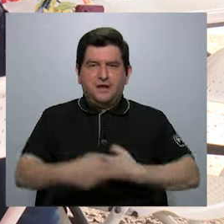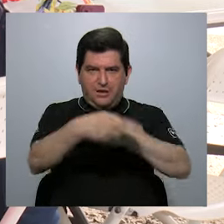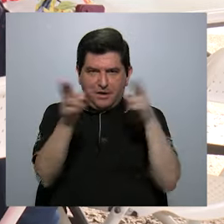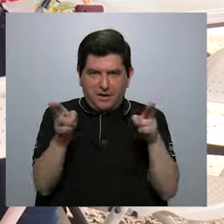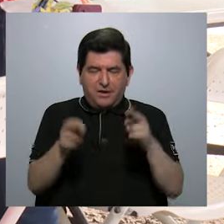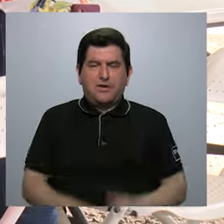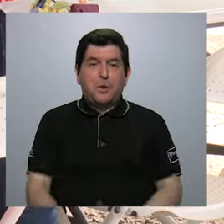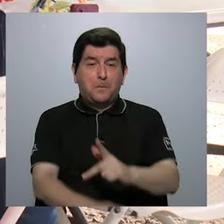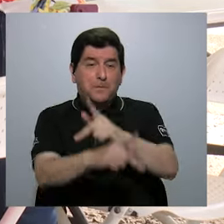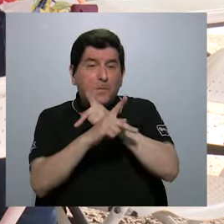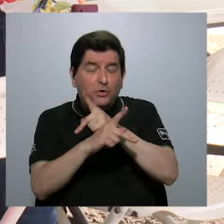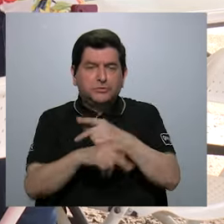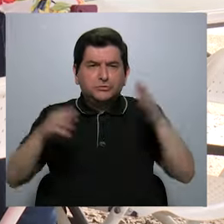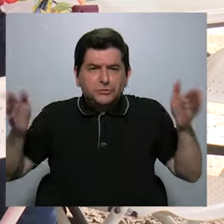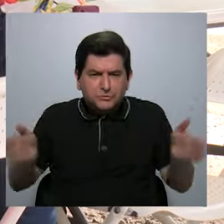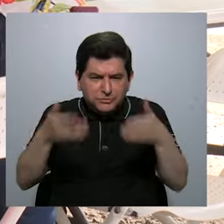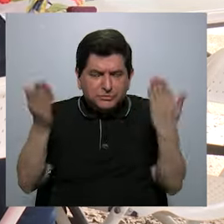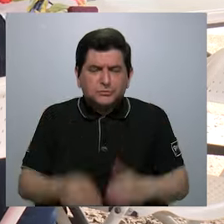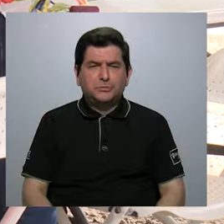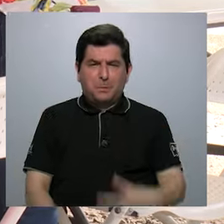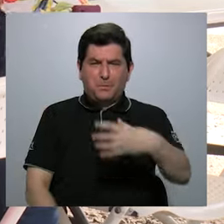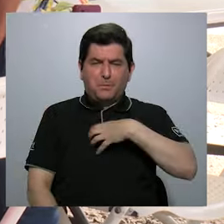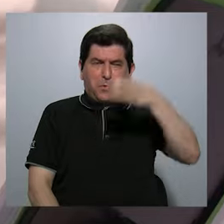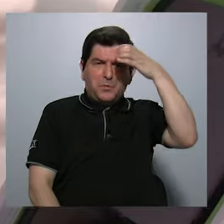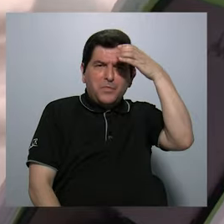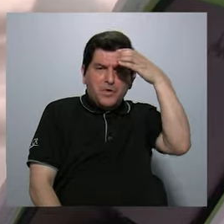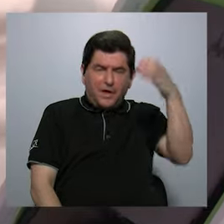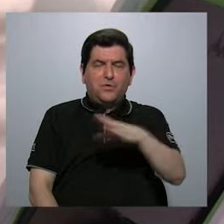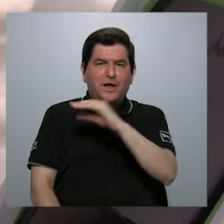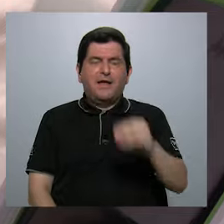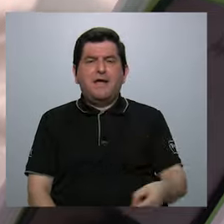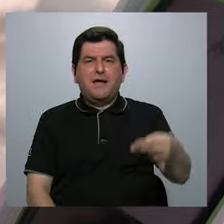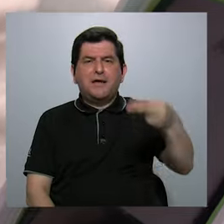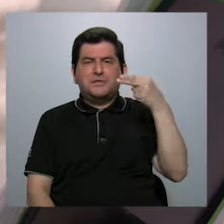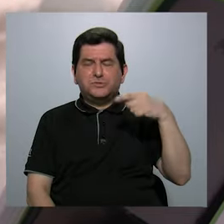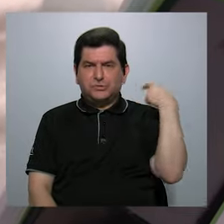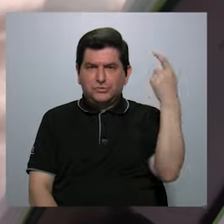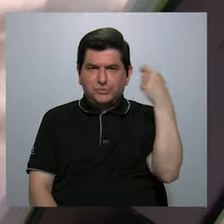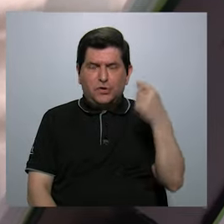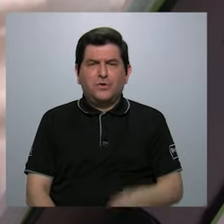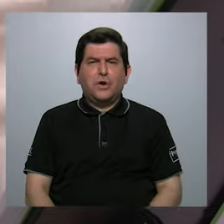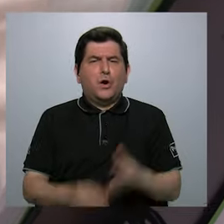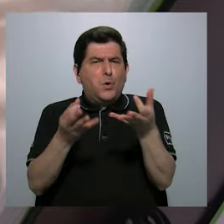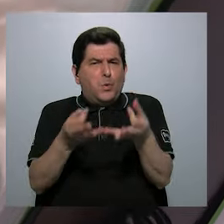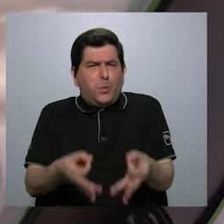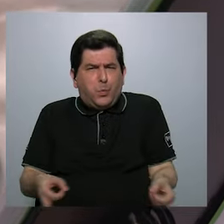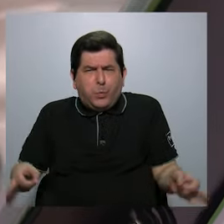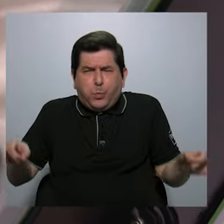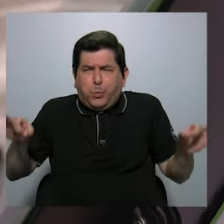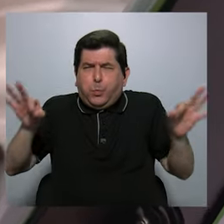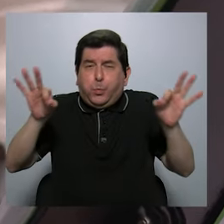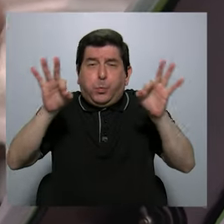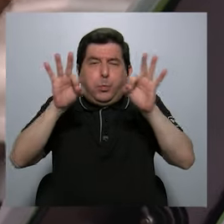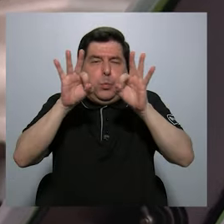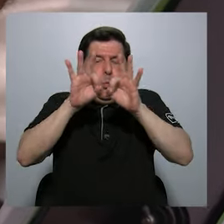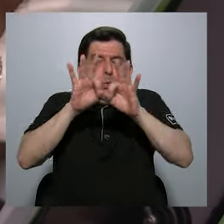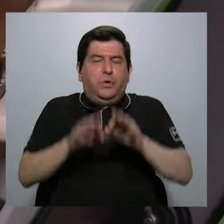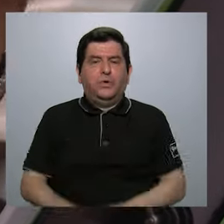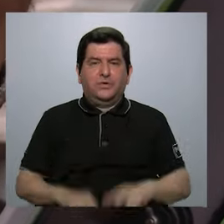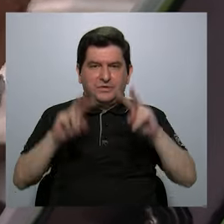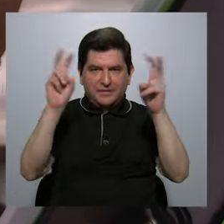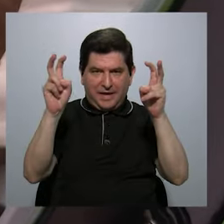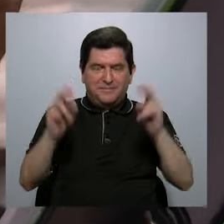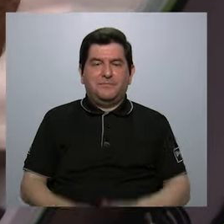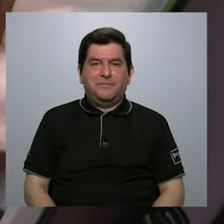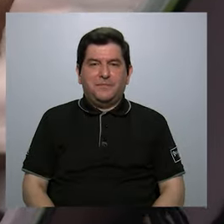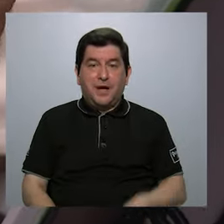el resguardo y fomento del patrimonio cultural e histórico de Guanacaste es y ha sido un tema prioritario